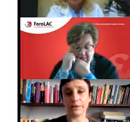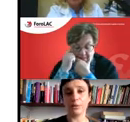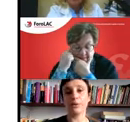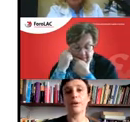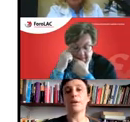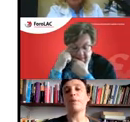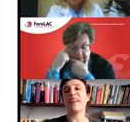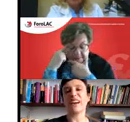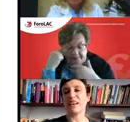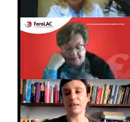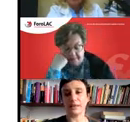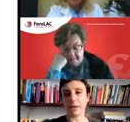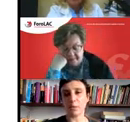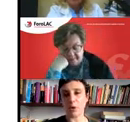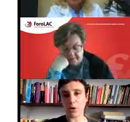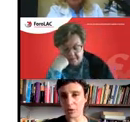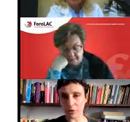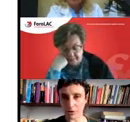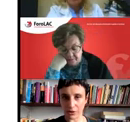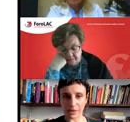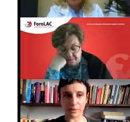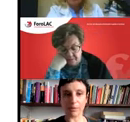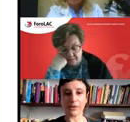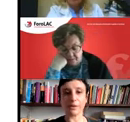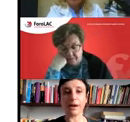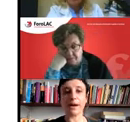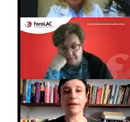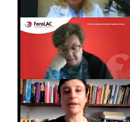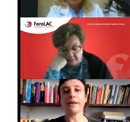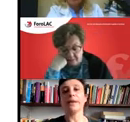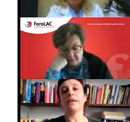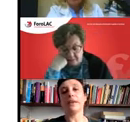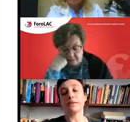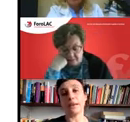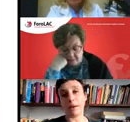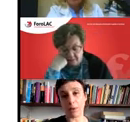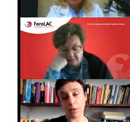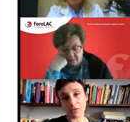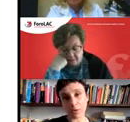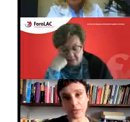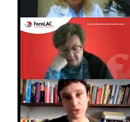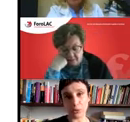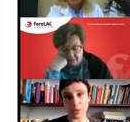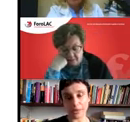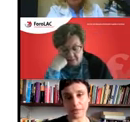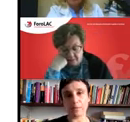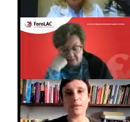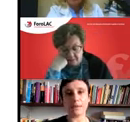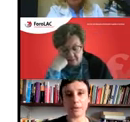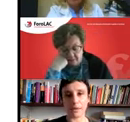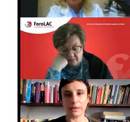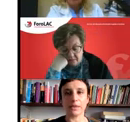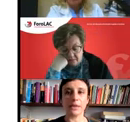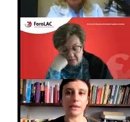personal de salud, para caracterizar un poco con qué íbamos a trabajar. Se les daba una formación durante 6